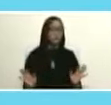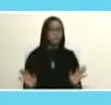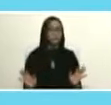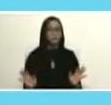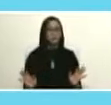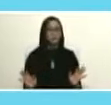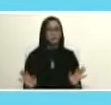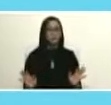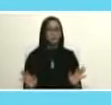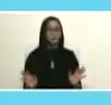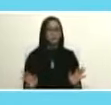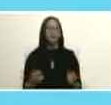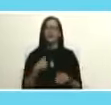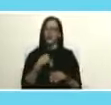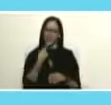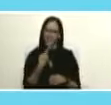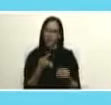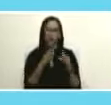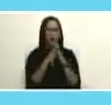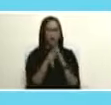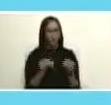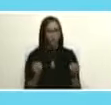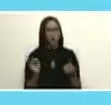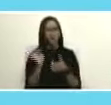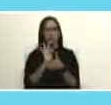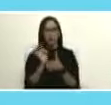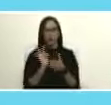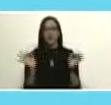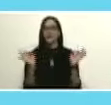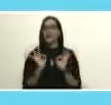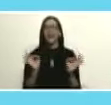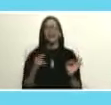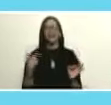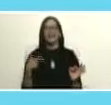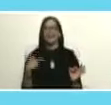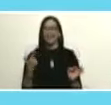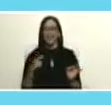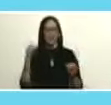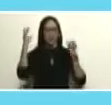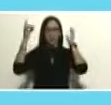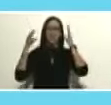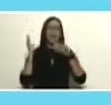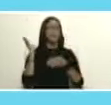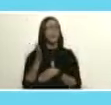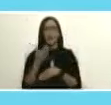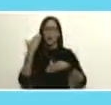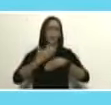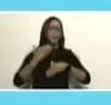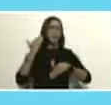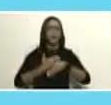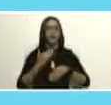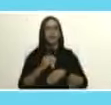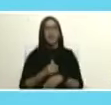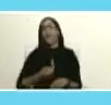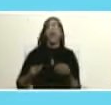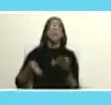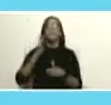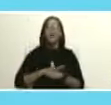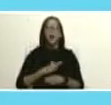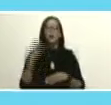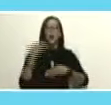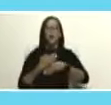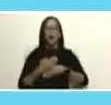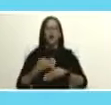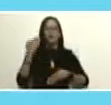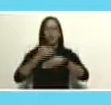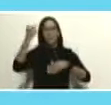Sin excusa, por eso yo le digo a todos los funcionarios, nadie tiene excusa, que el bloqueo, el peor bloqueo que hay es